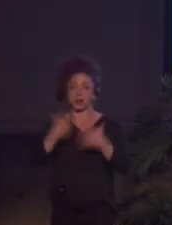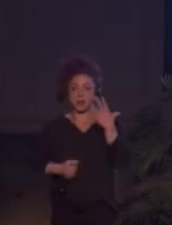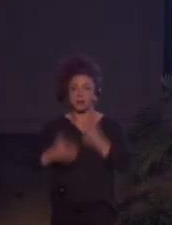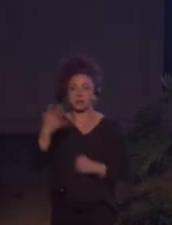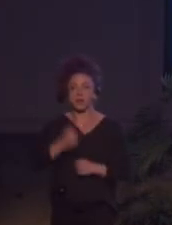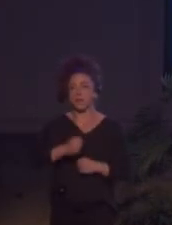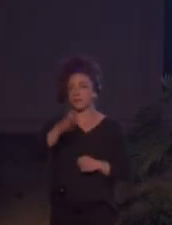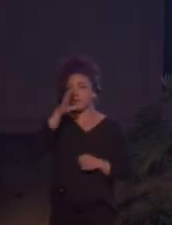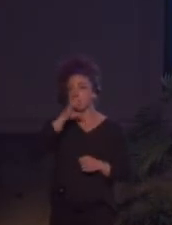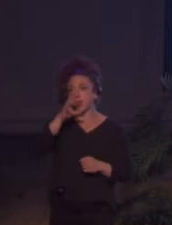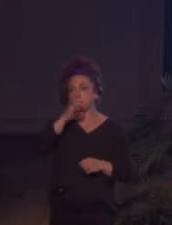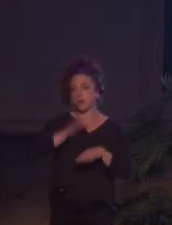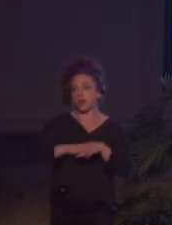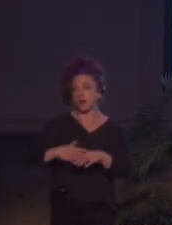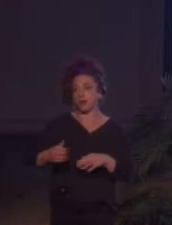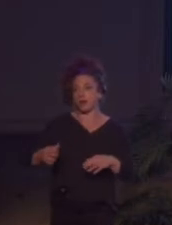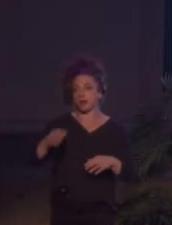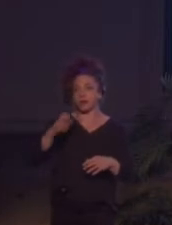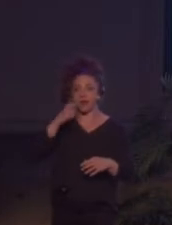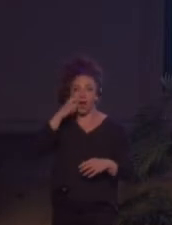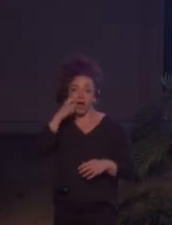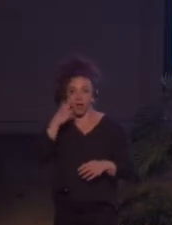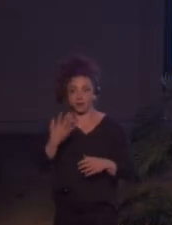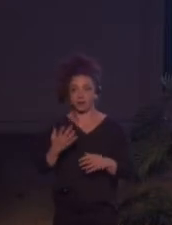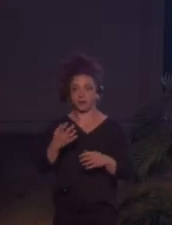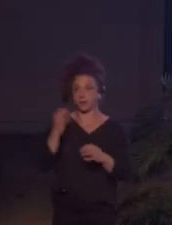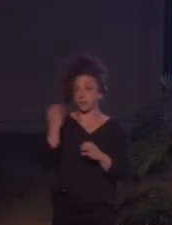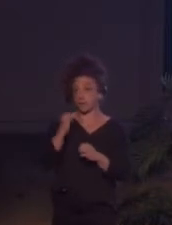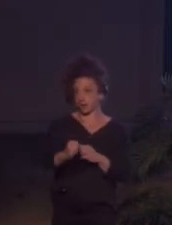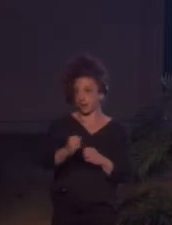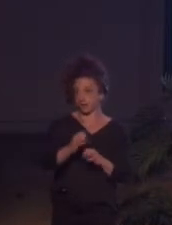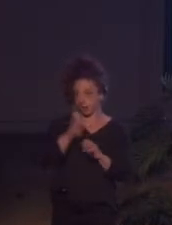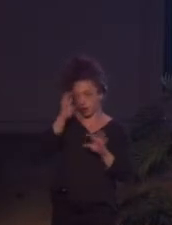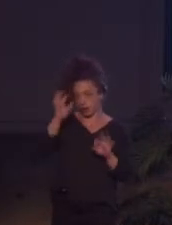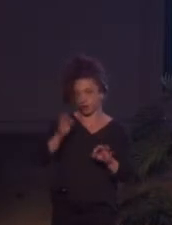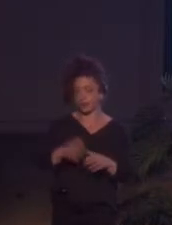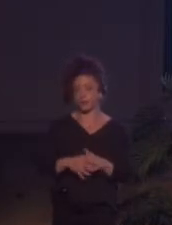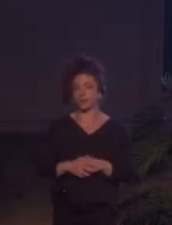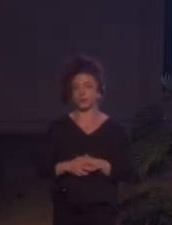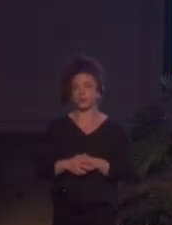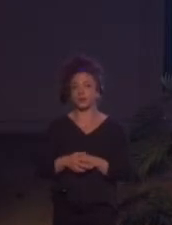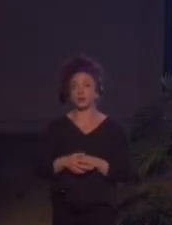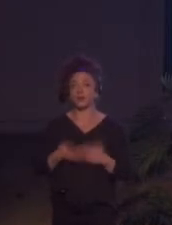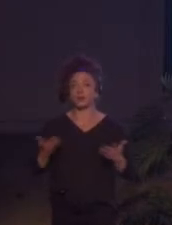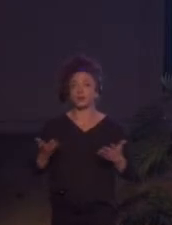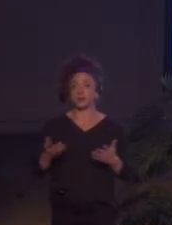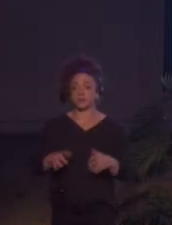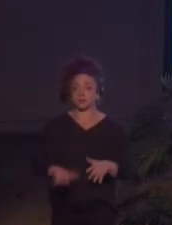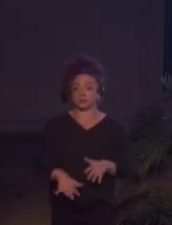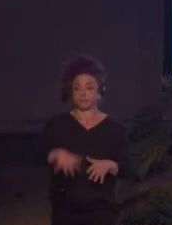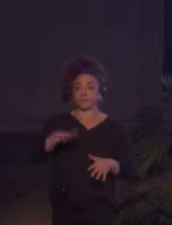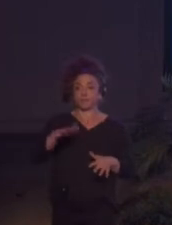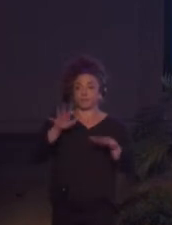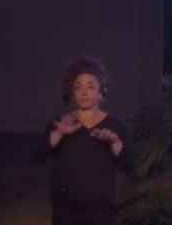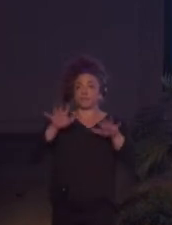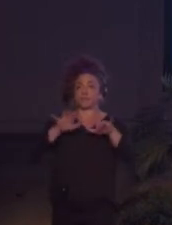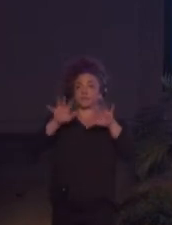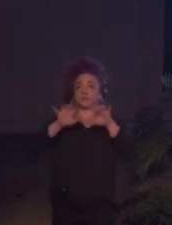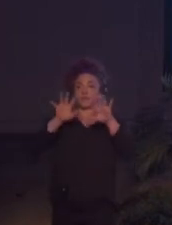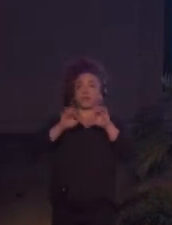el cerdito da carne cuando lo tienes que matar para conseguir esa carne. Entonces, claro, esto pasa y lo